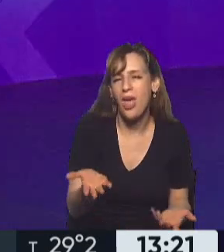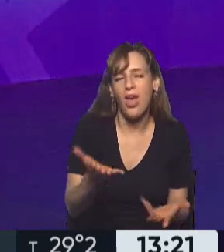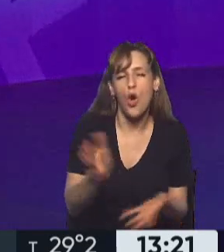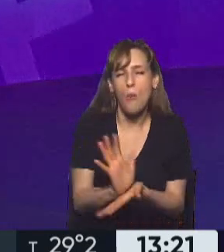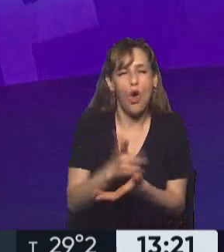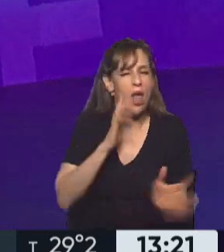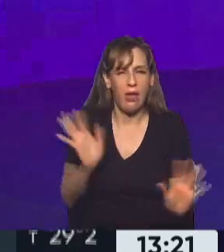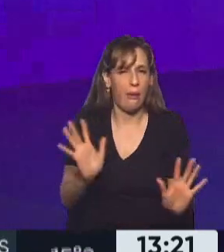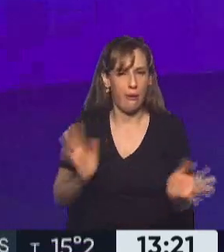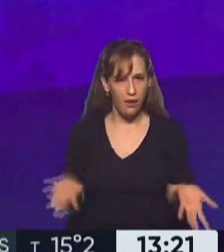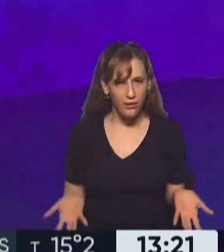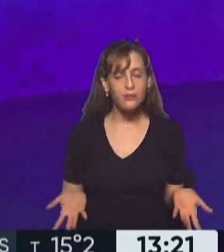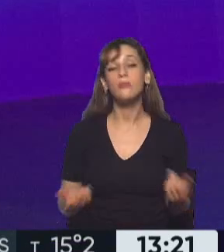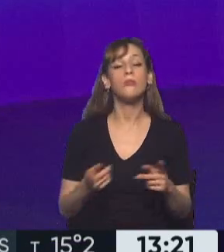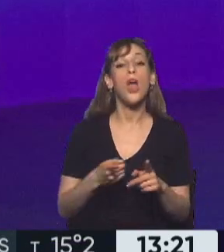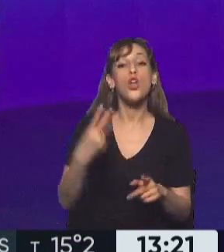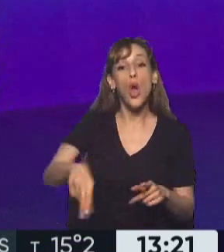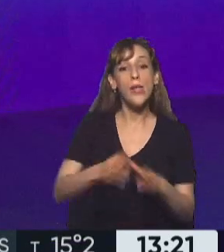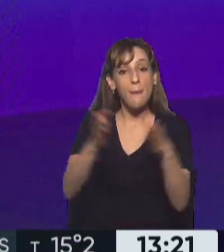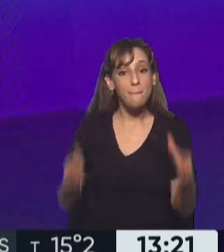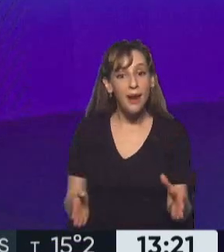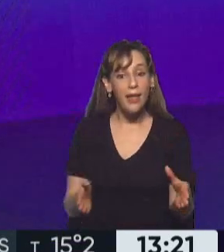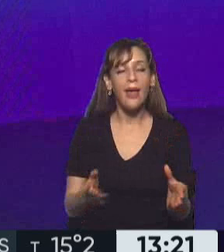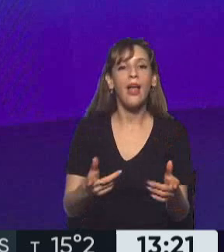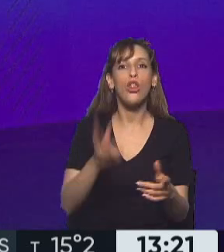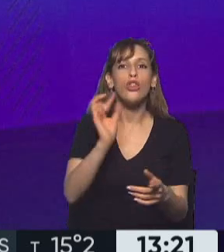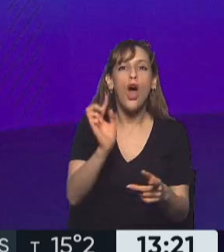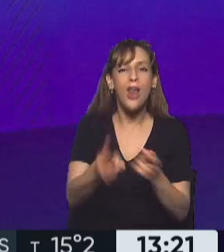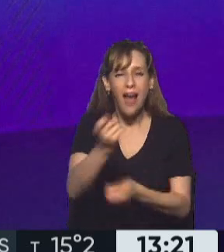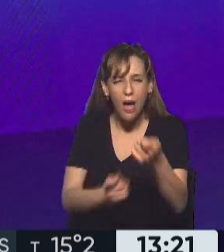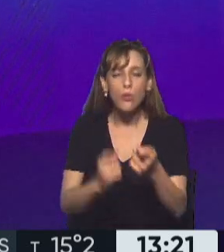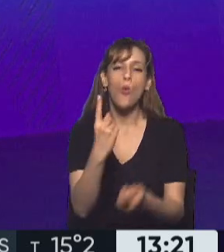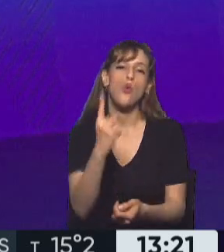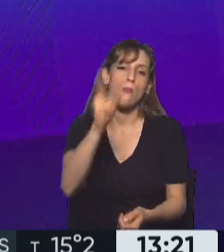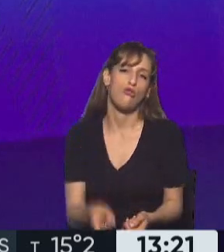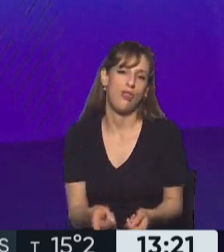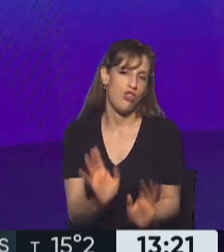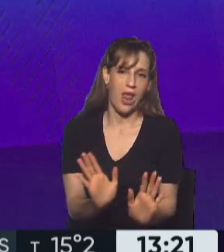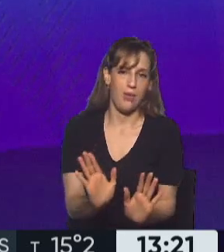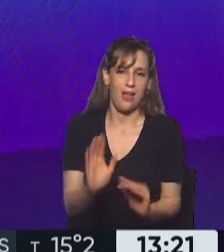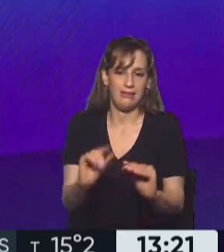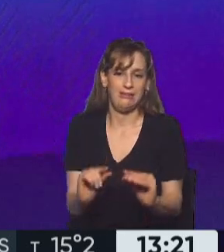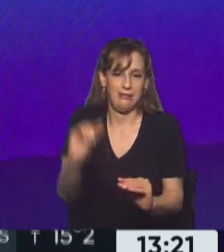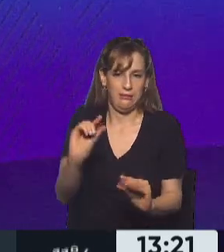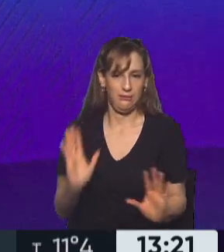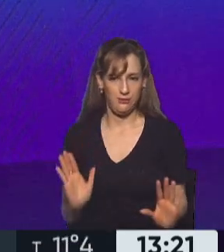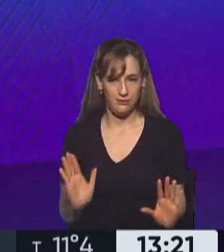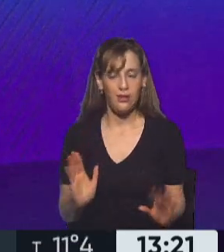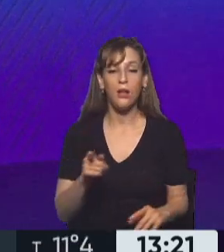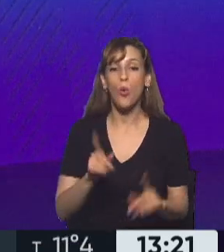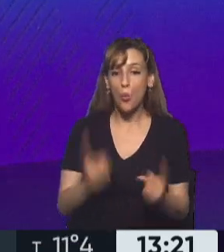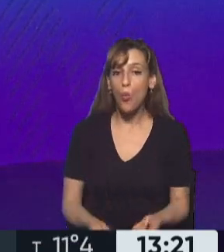noviembre el tipo de cambio se movió 1%. Con una inflación que subió 2,5%. Así todo, esta reducción